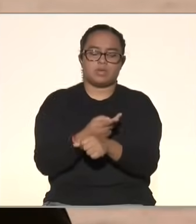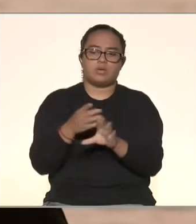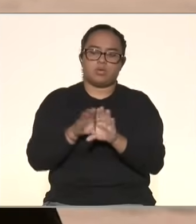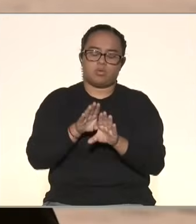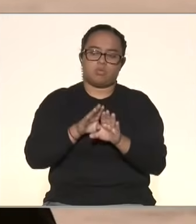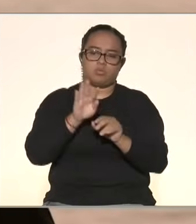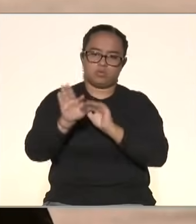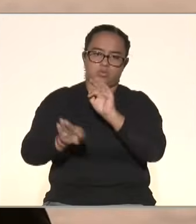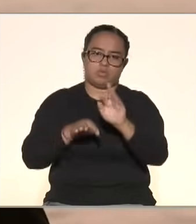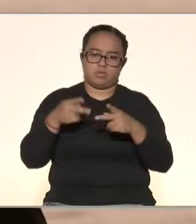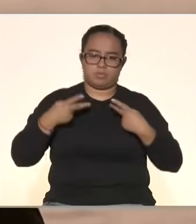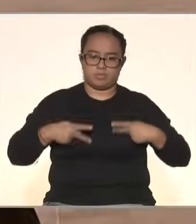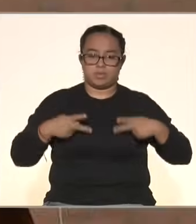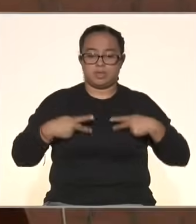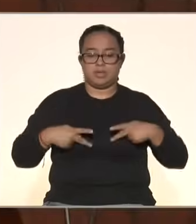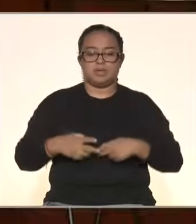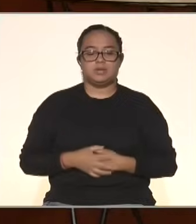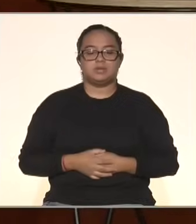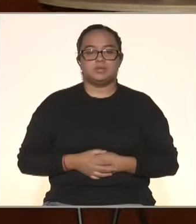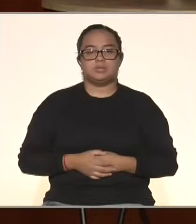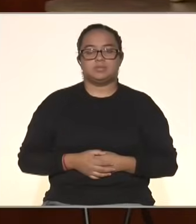afectos.